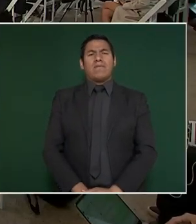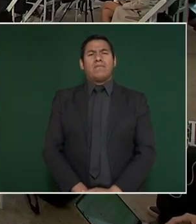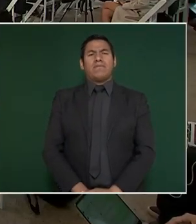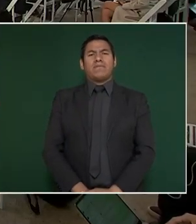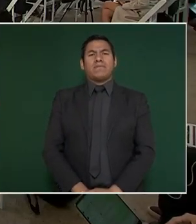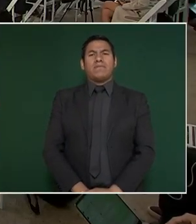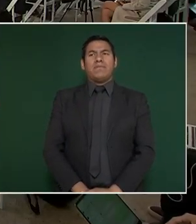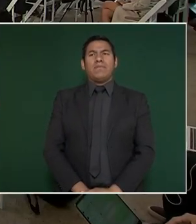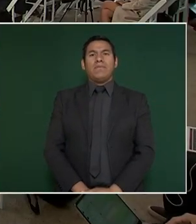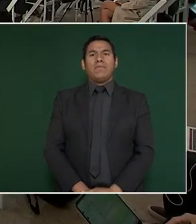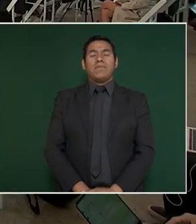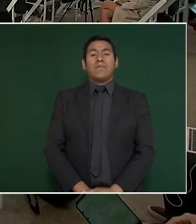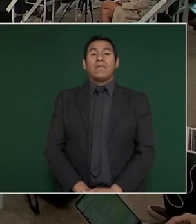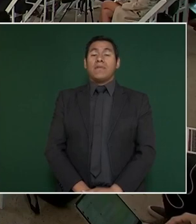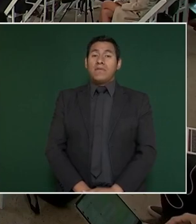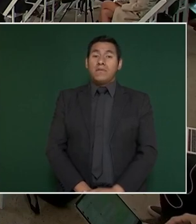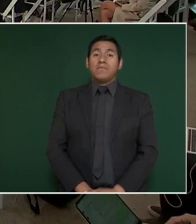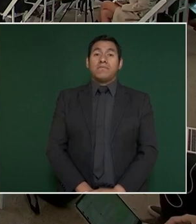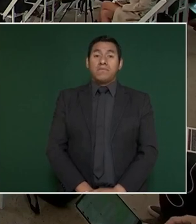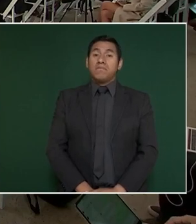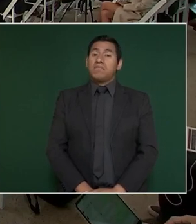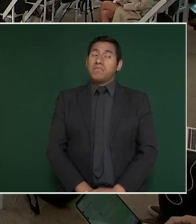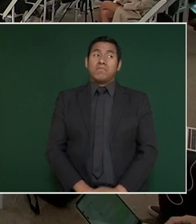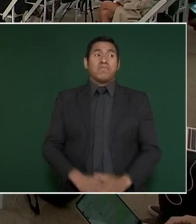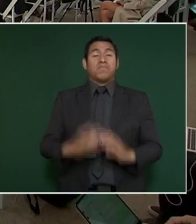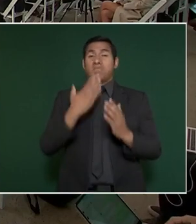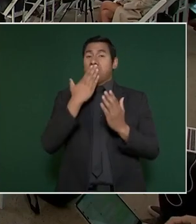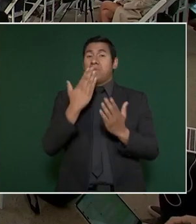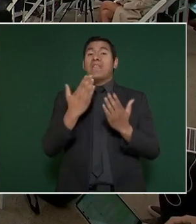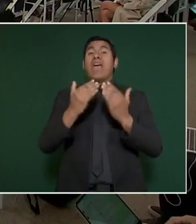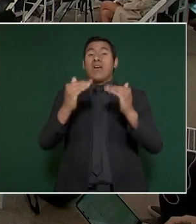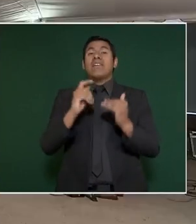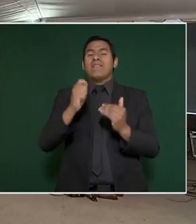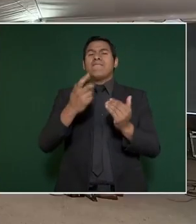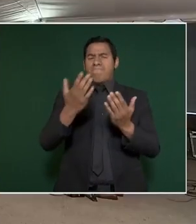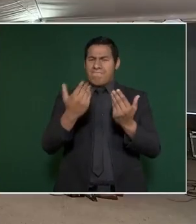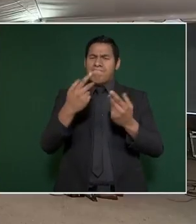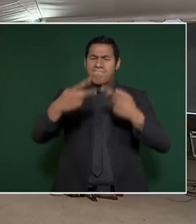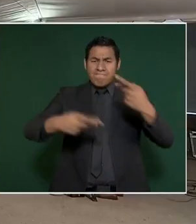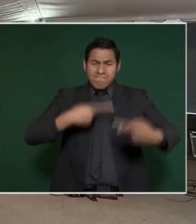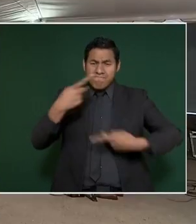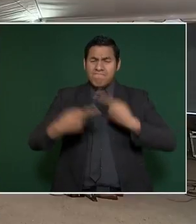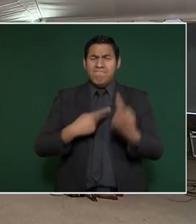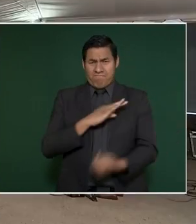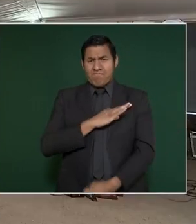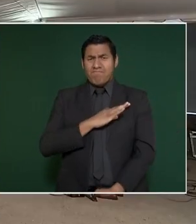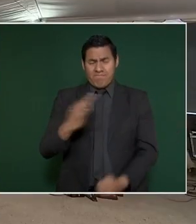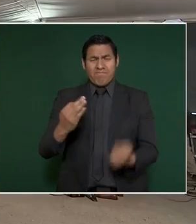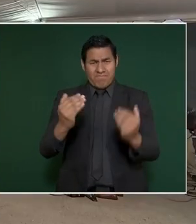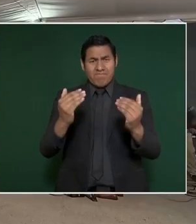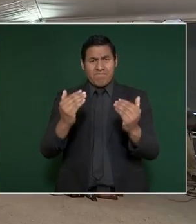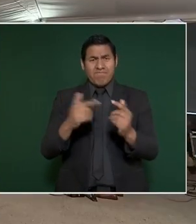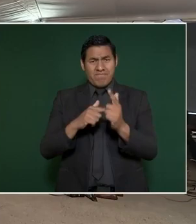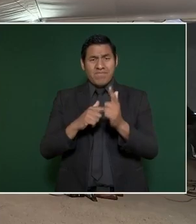Pues muy bien ya estamos en preguntas adelante vamos a